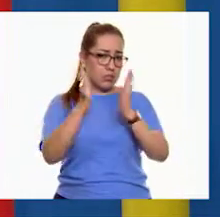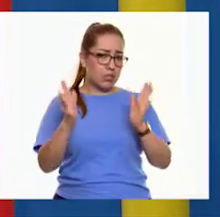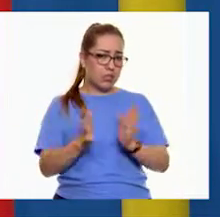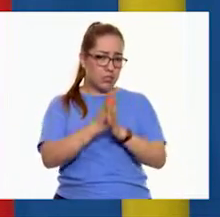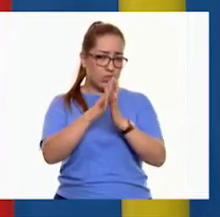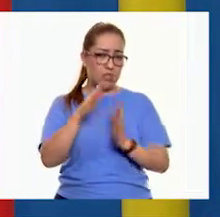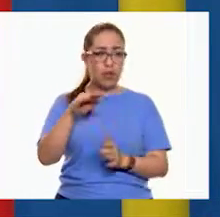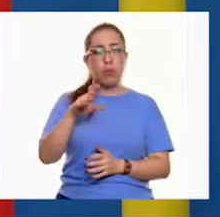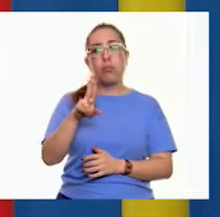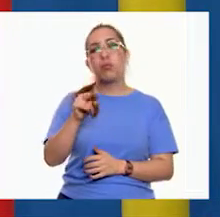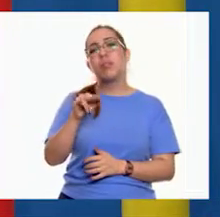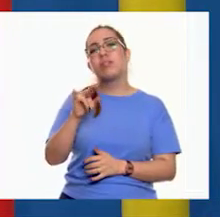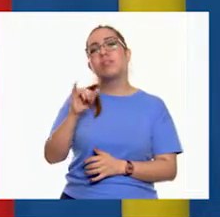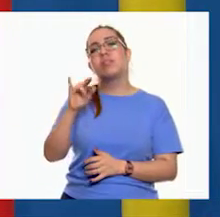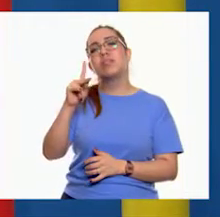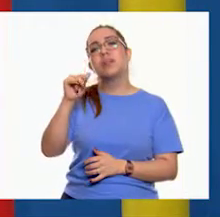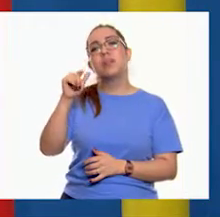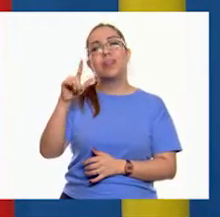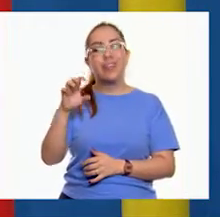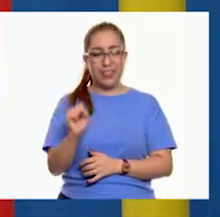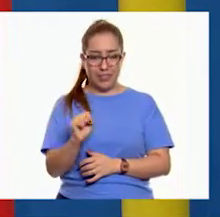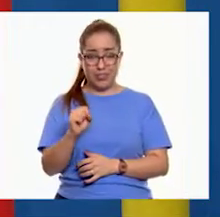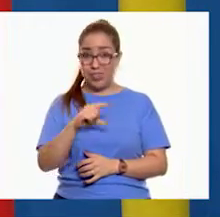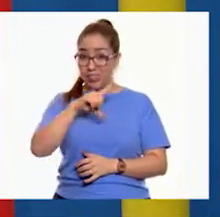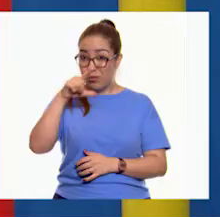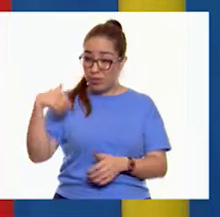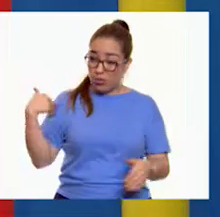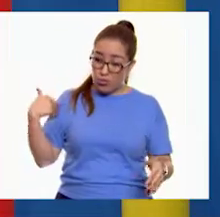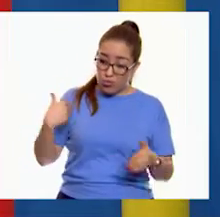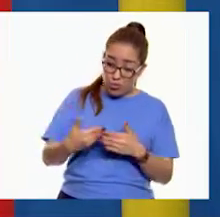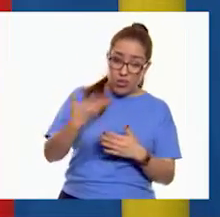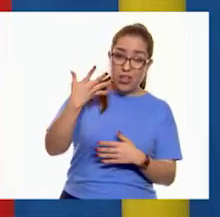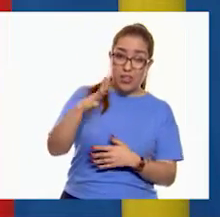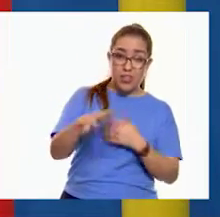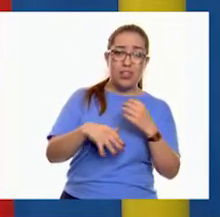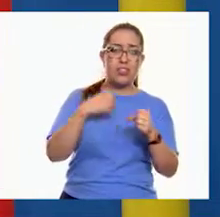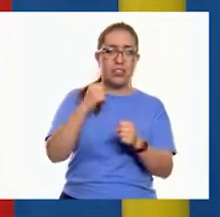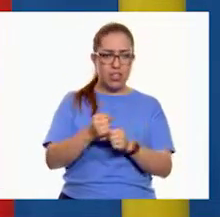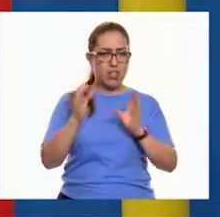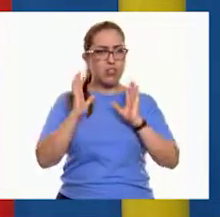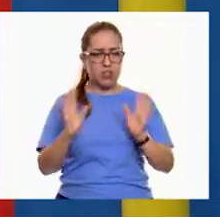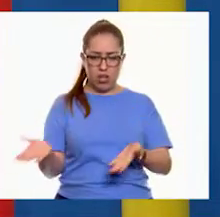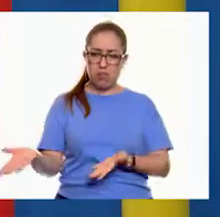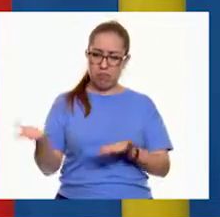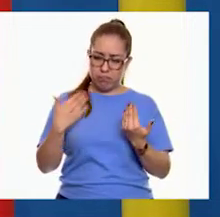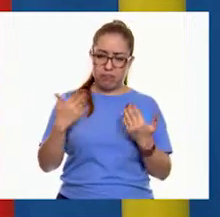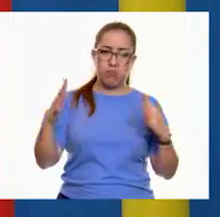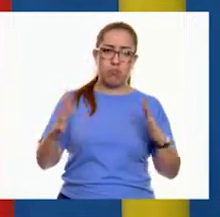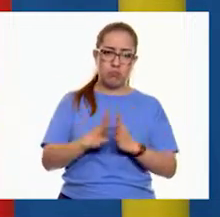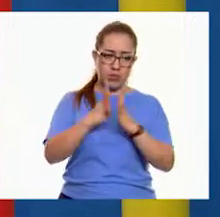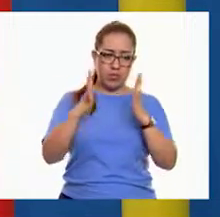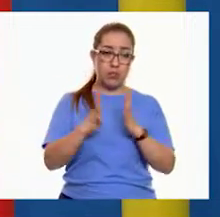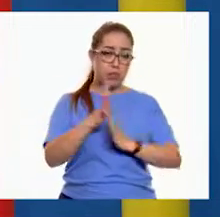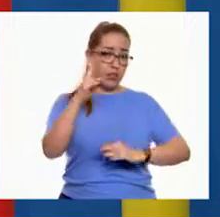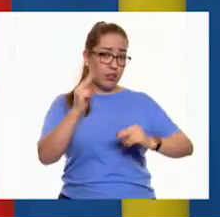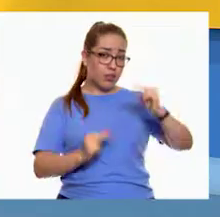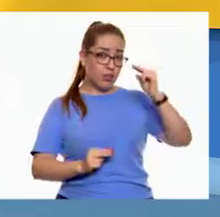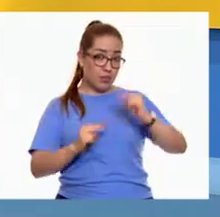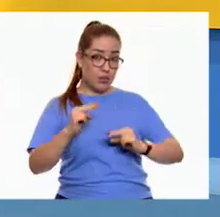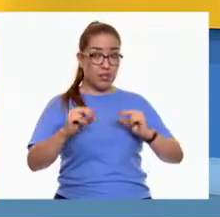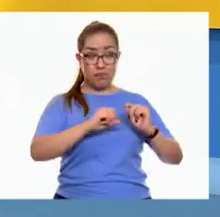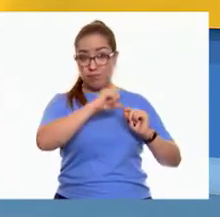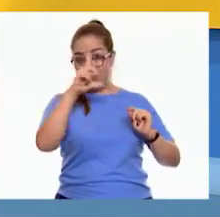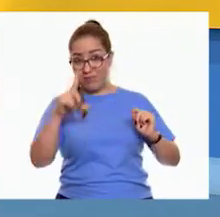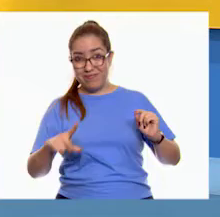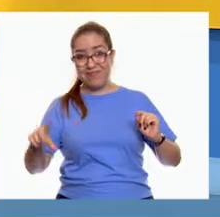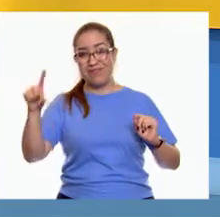fue hasta 10 años después cuando se permitió su participación en las elecciones a nivel federal.